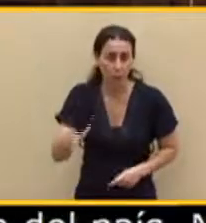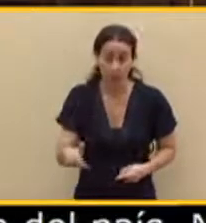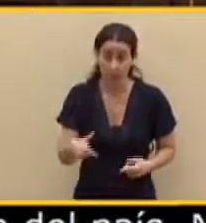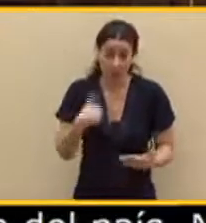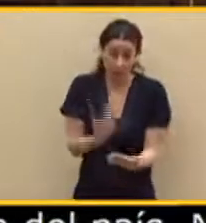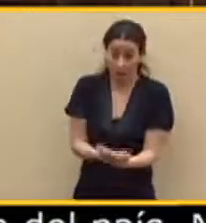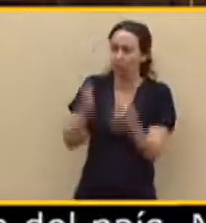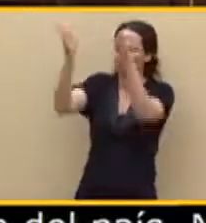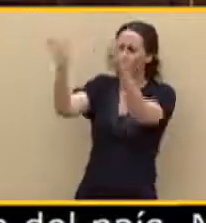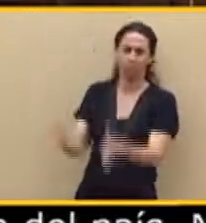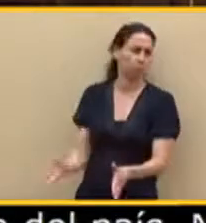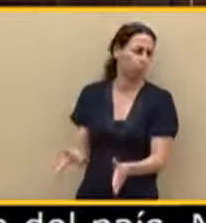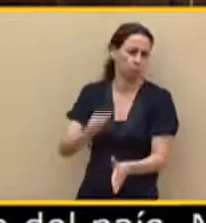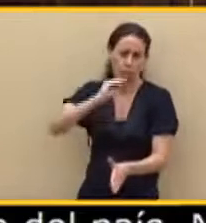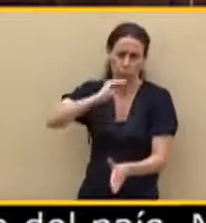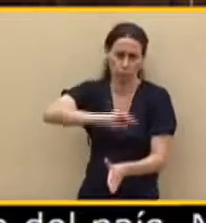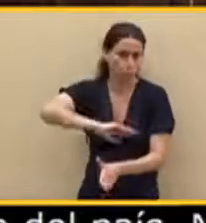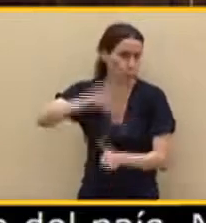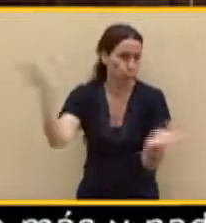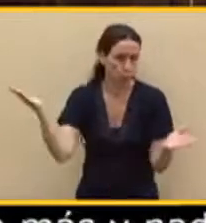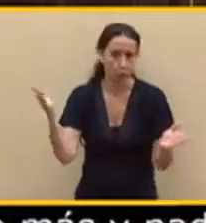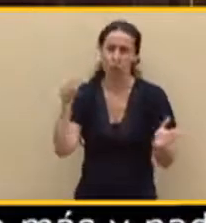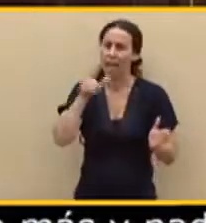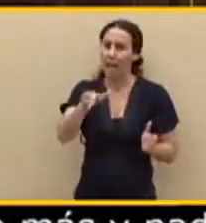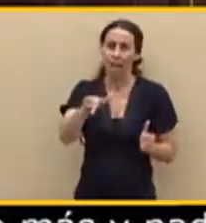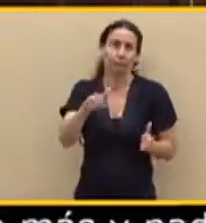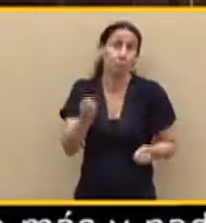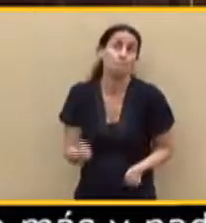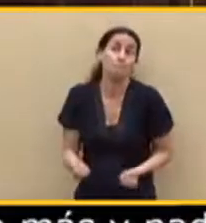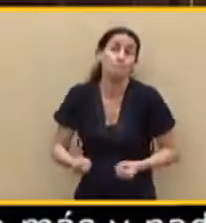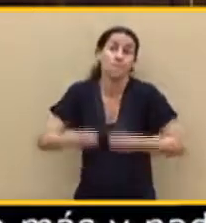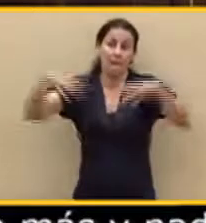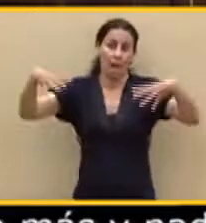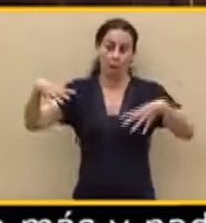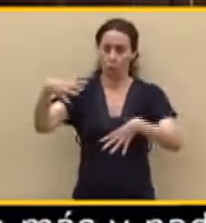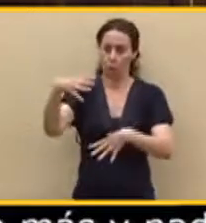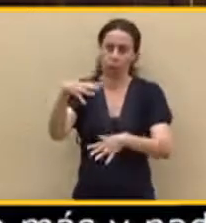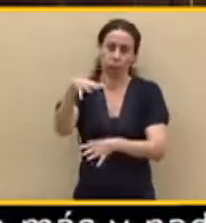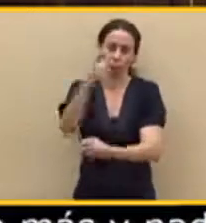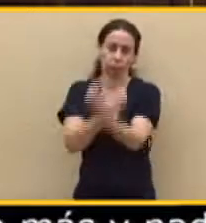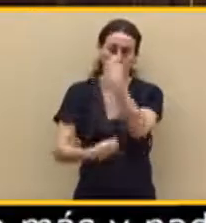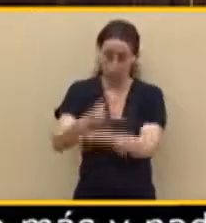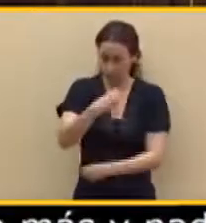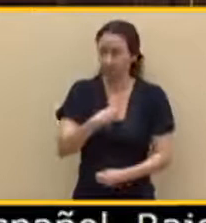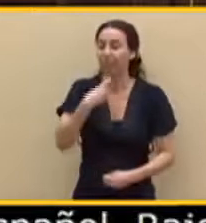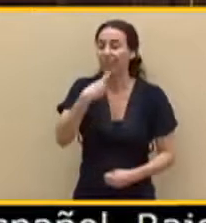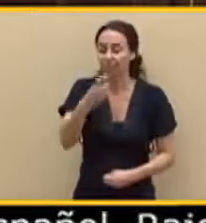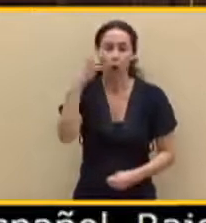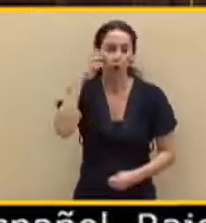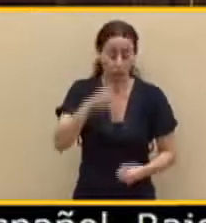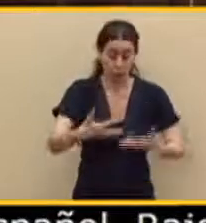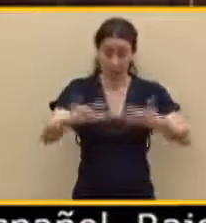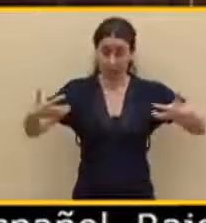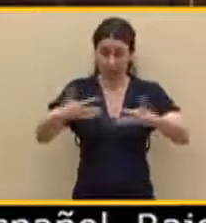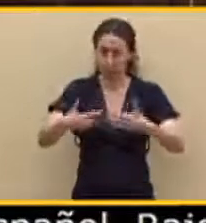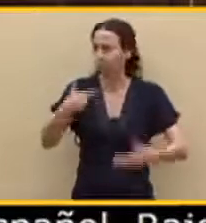era nada más y nada menos que el artífice del milagro económico español. Rajoy, cito literal, creo que sería un extraordinario